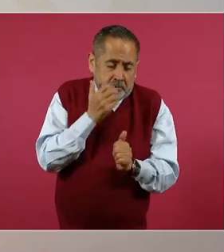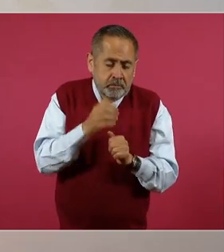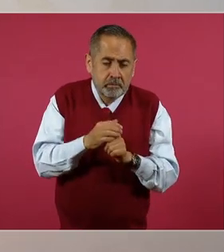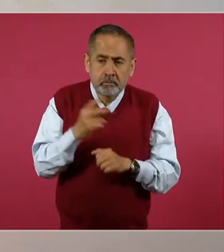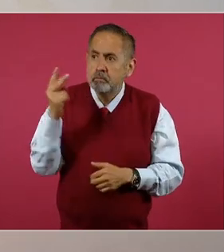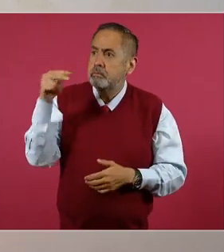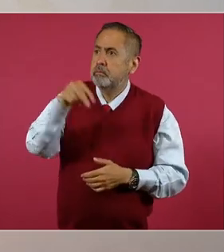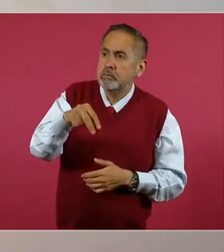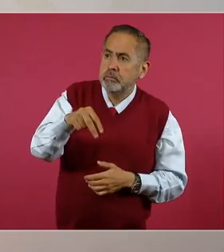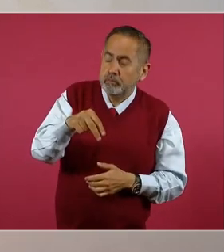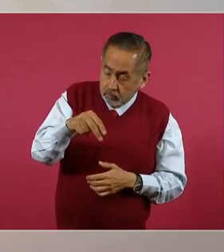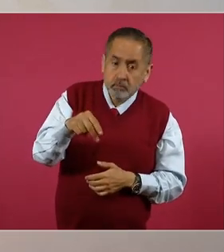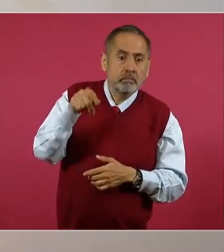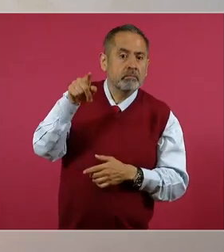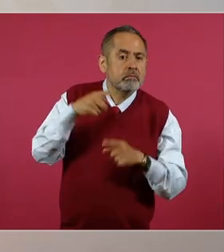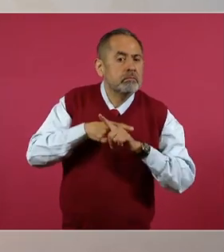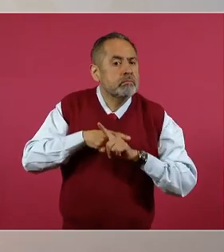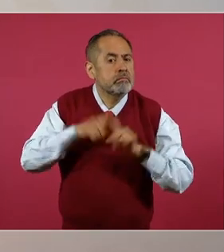más consecuente